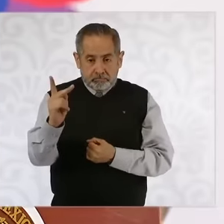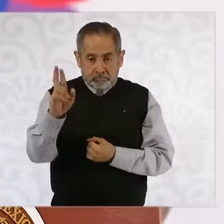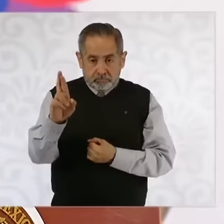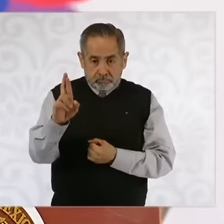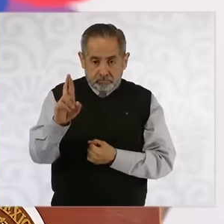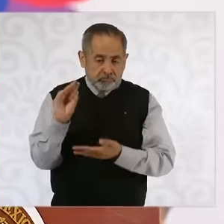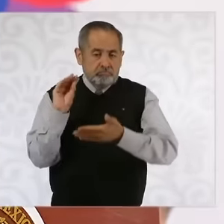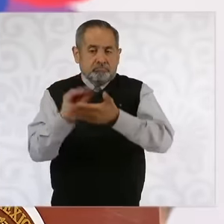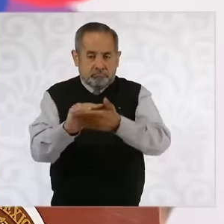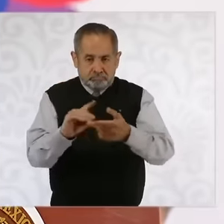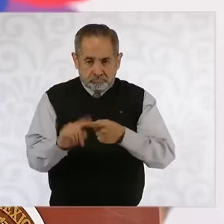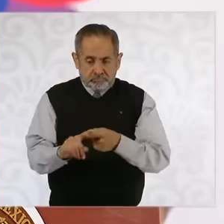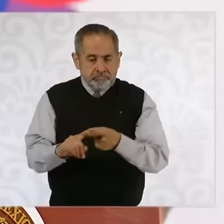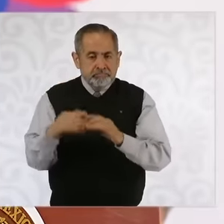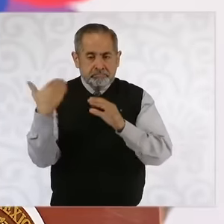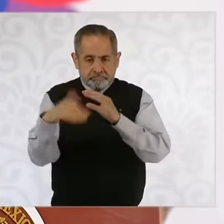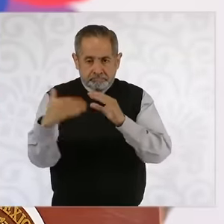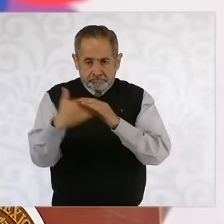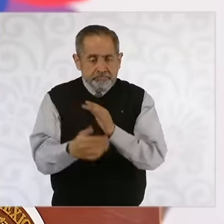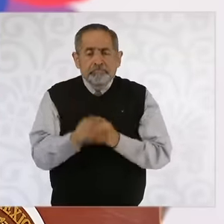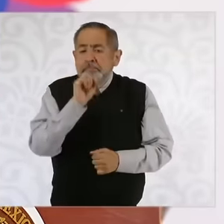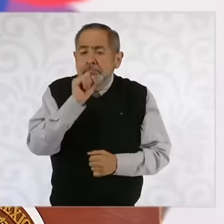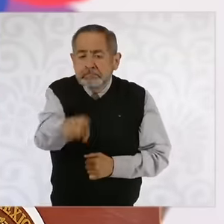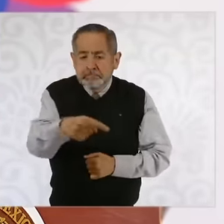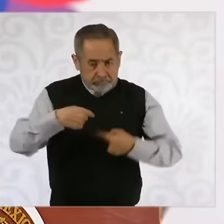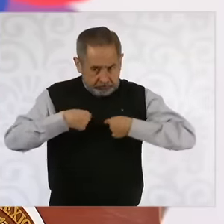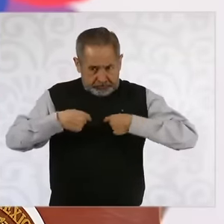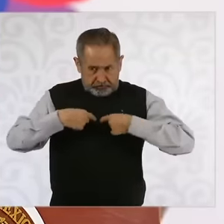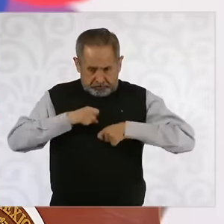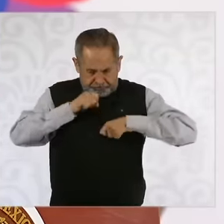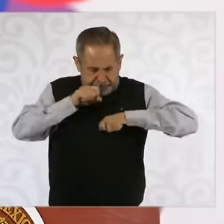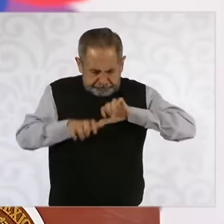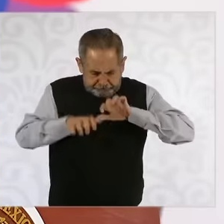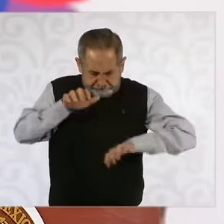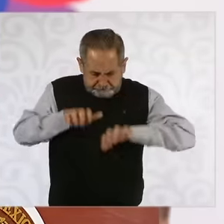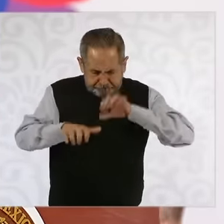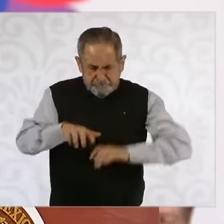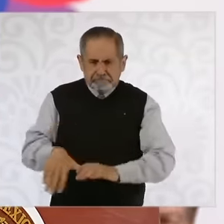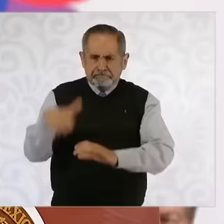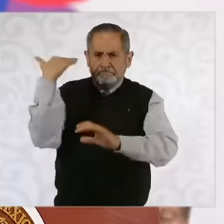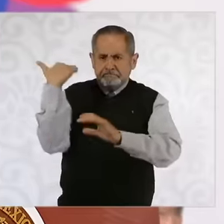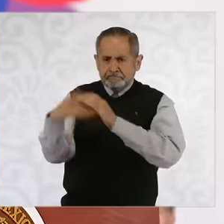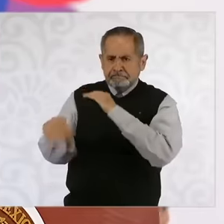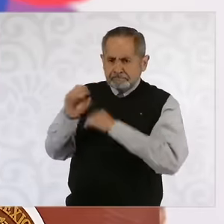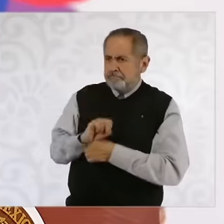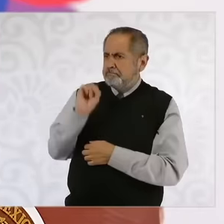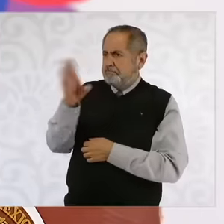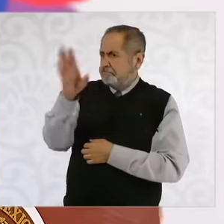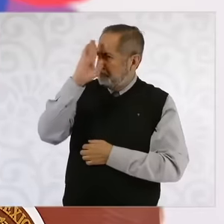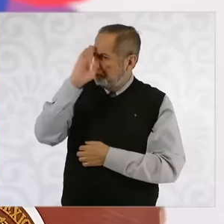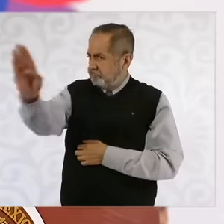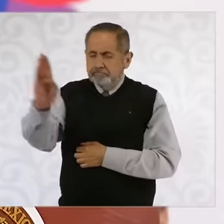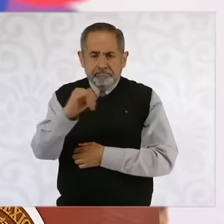correo electrónico para que el propio trabajador sea quien solicite al Seguro Social de manera